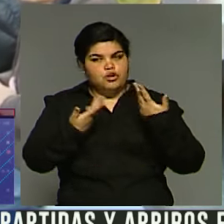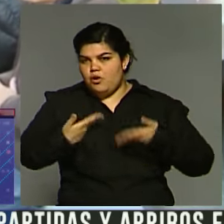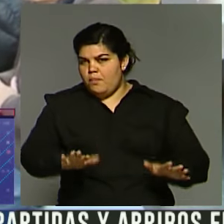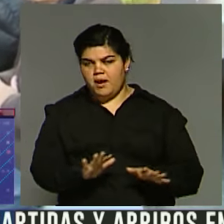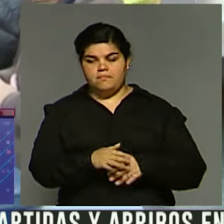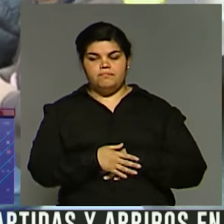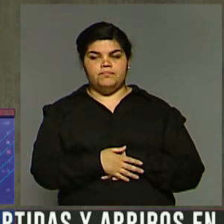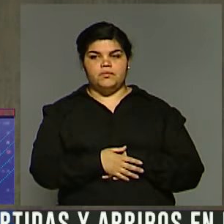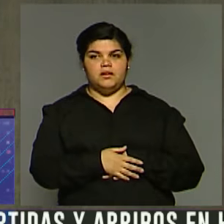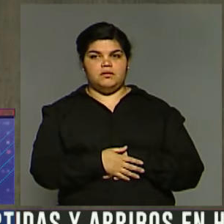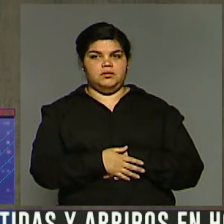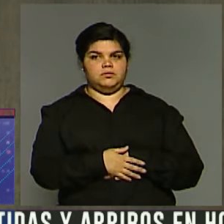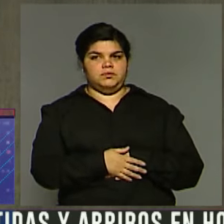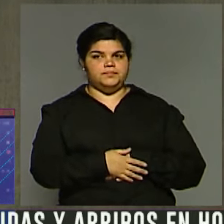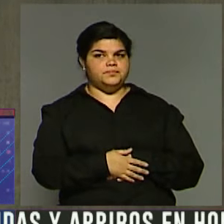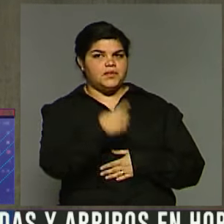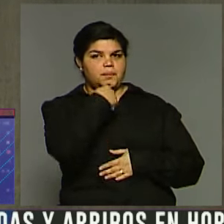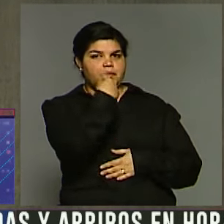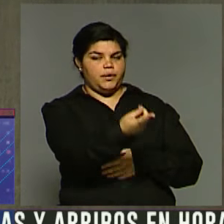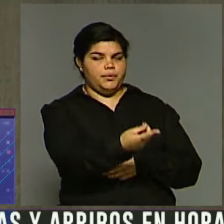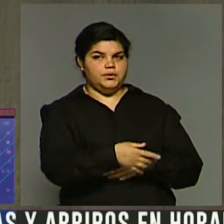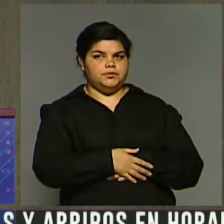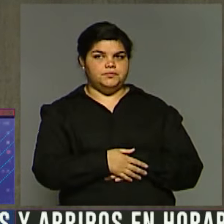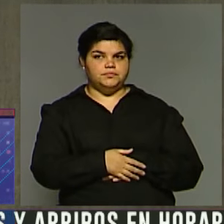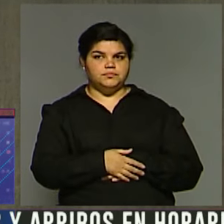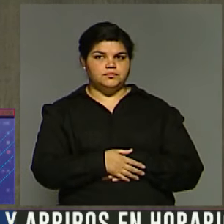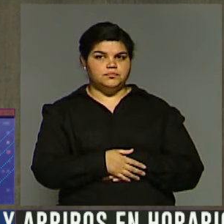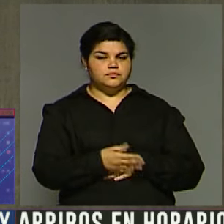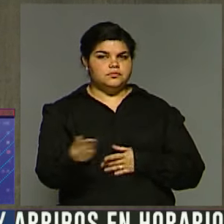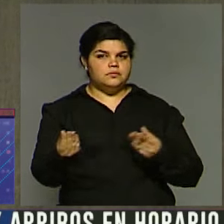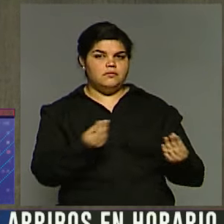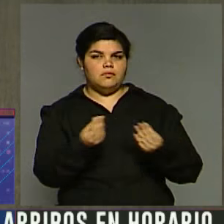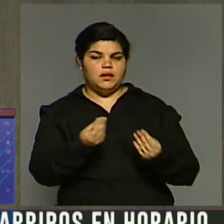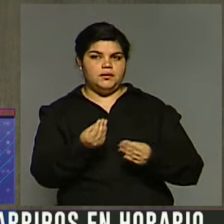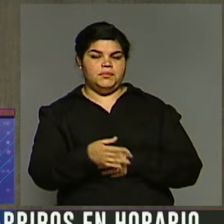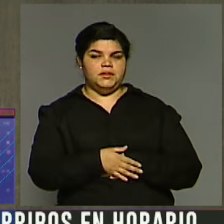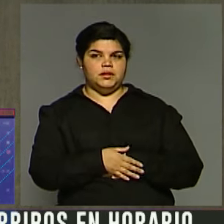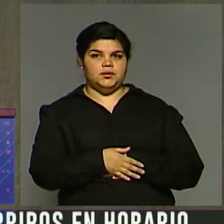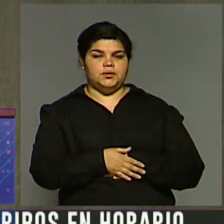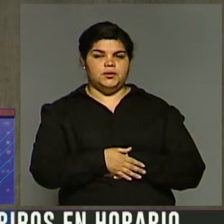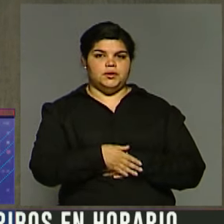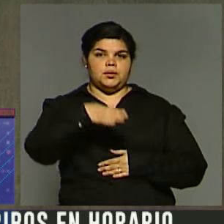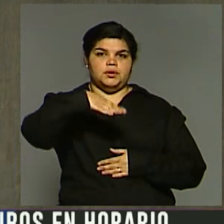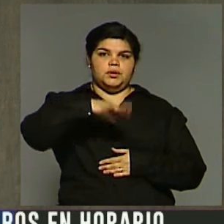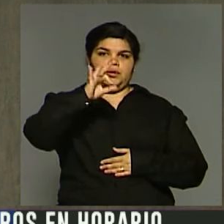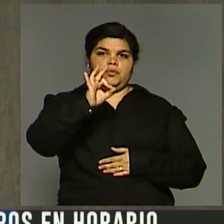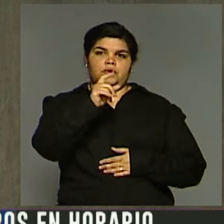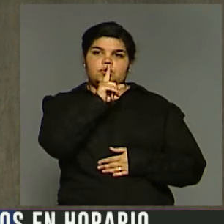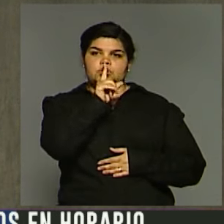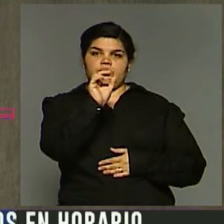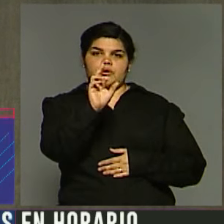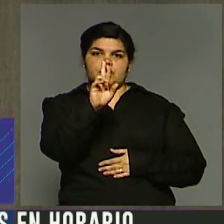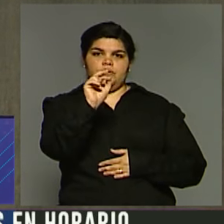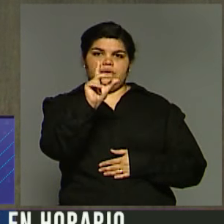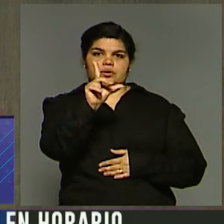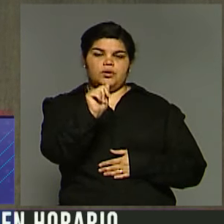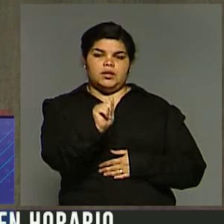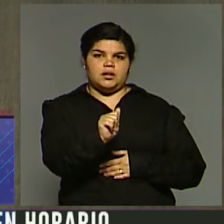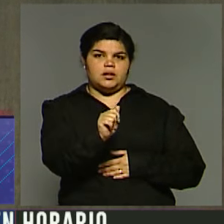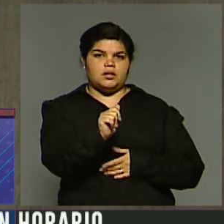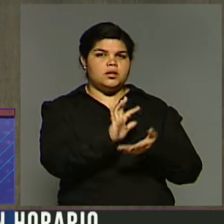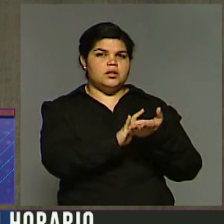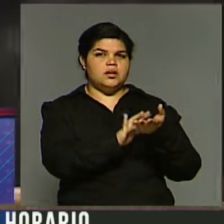Pero bueno, 4G. Ariel, una pregunta más en relación a las novedades que hay de Motorola, porque tenemos entendido que presentaron un nuevo teléfono.